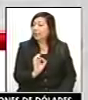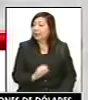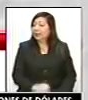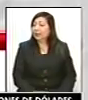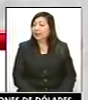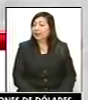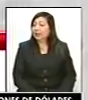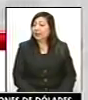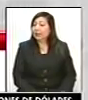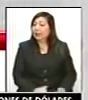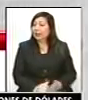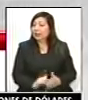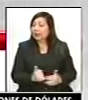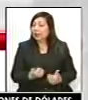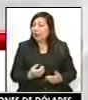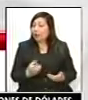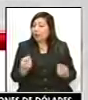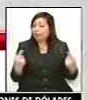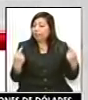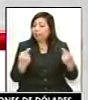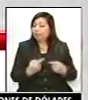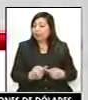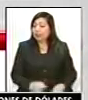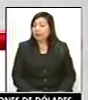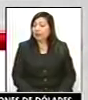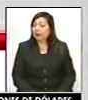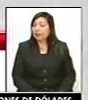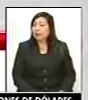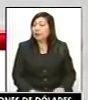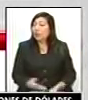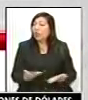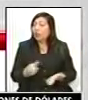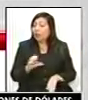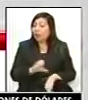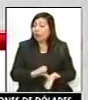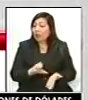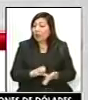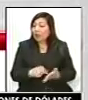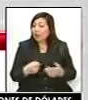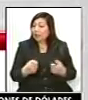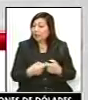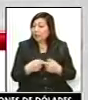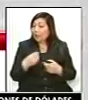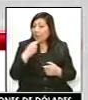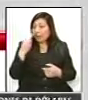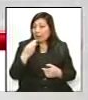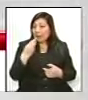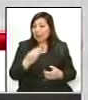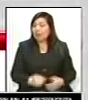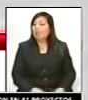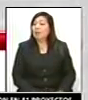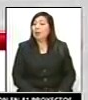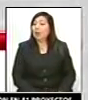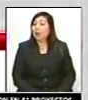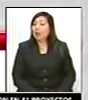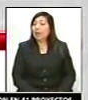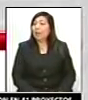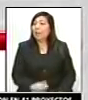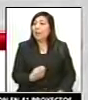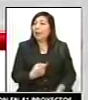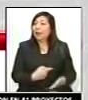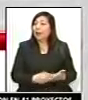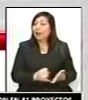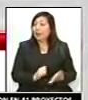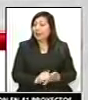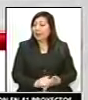le indica que existía contradicción respecto de la ubicación de la central hidroeléctrica en la memoria descriptiva y en el estudio